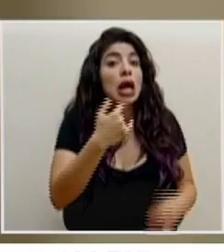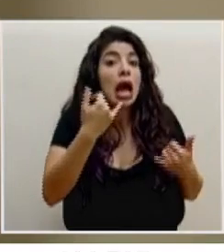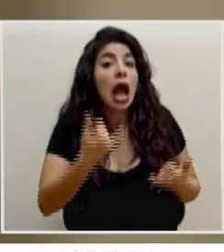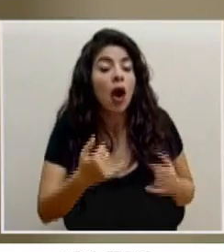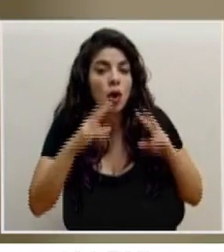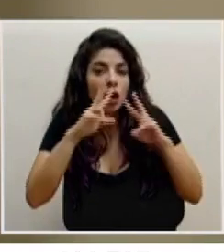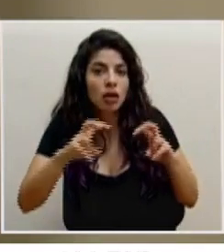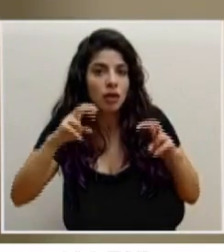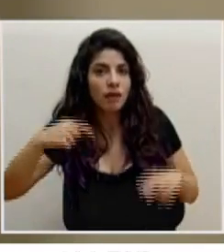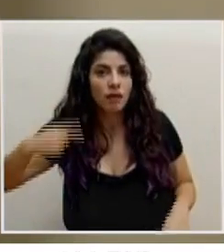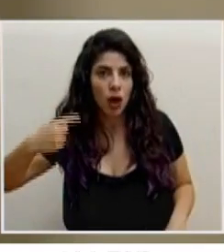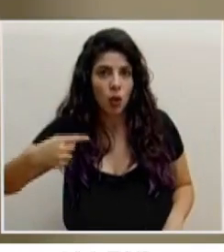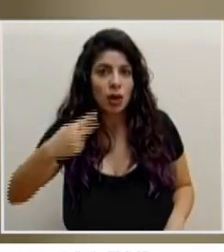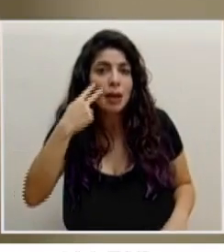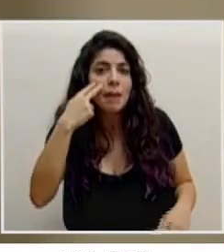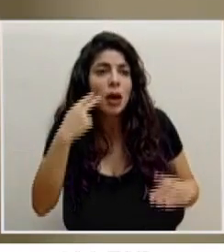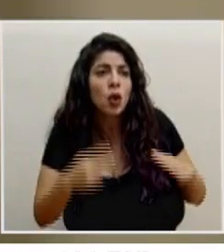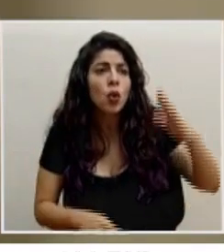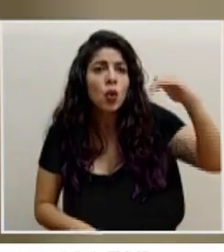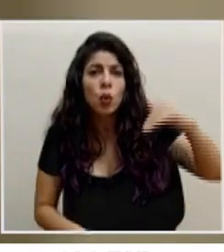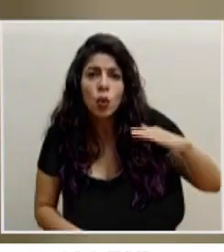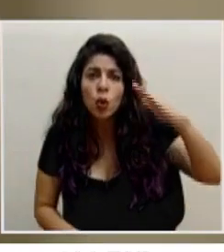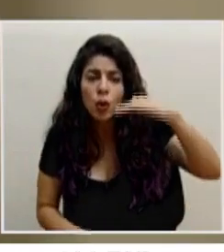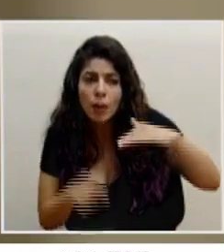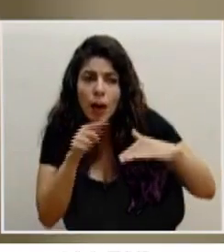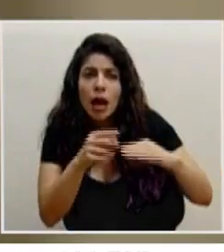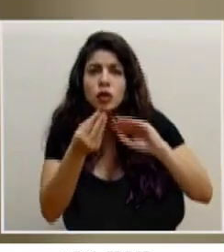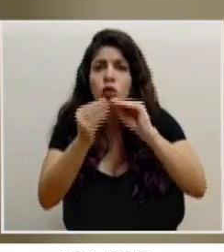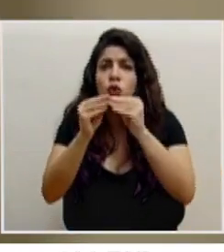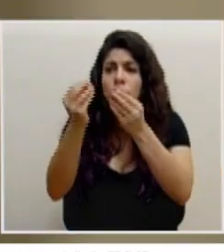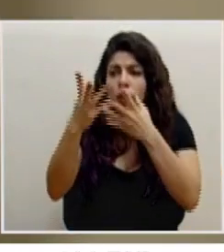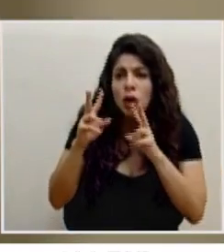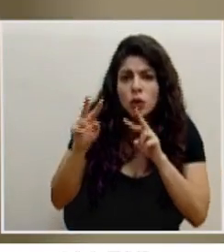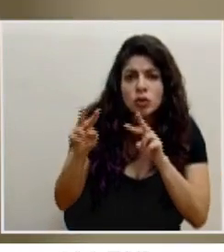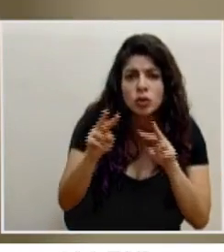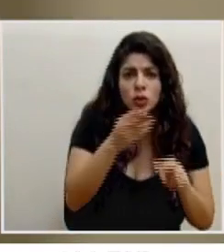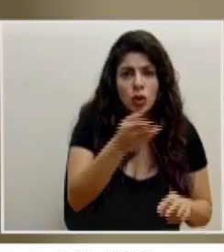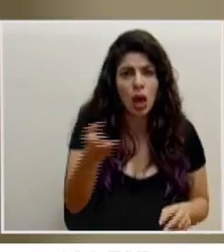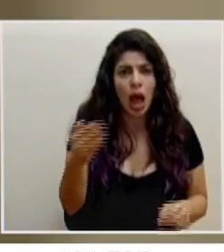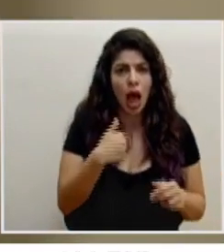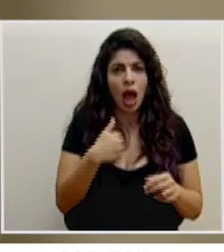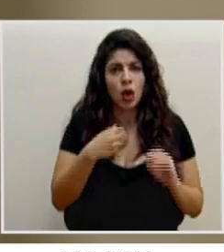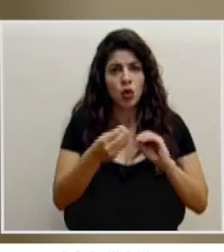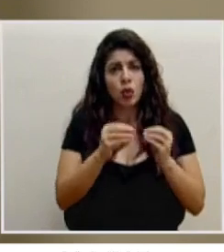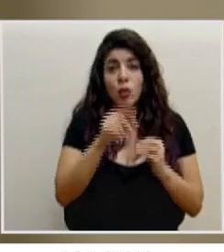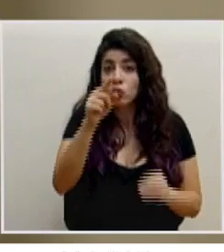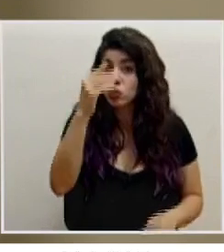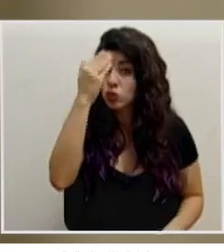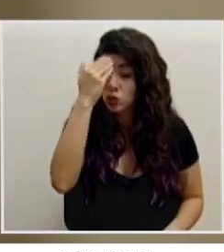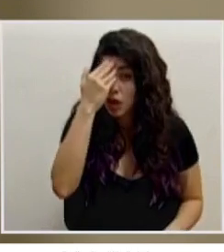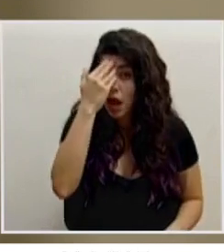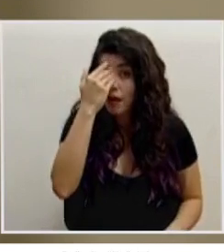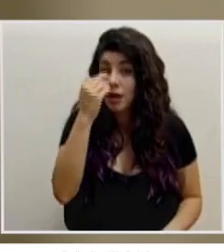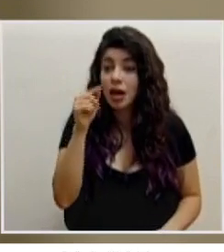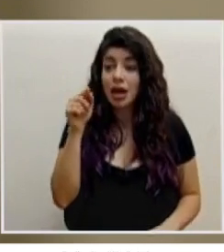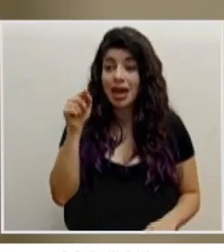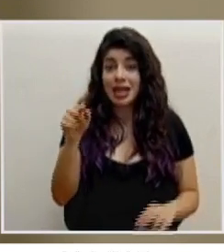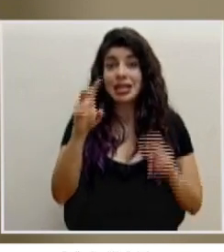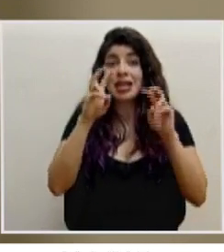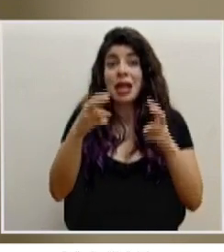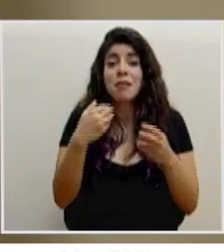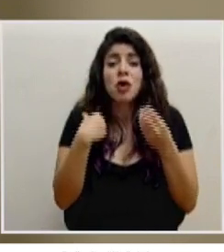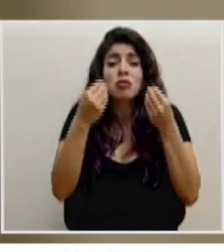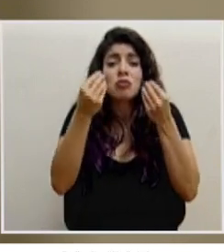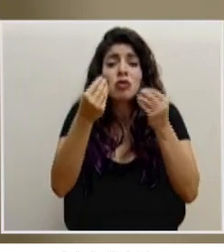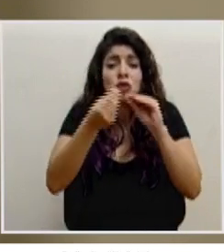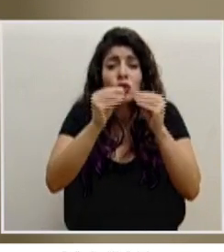análisis constante, viendo curvas, viendo los indicadores diferentes que tenemos, ¿verdad? Usted sabe que en eso hay muchos números que